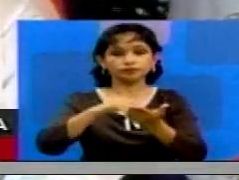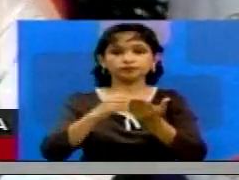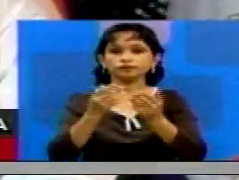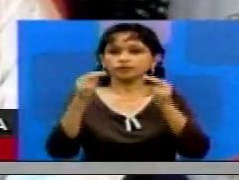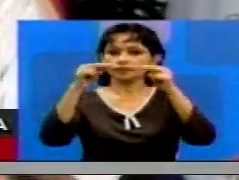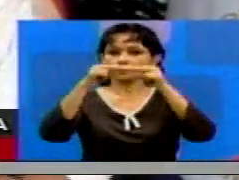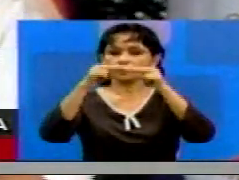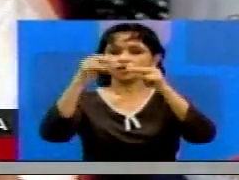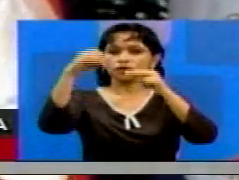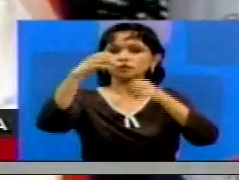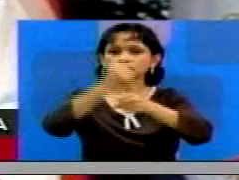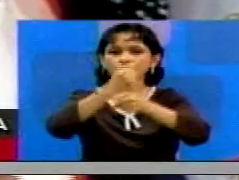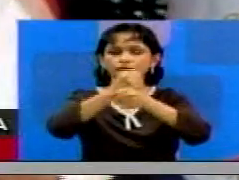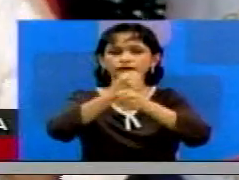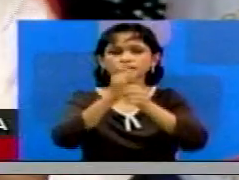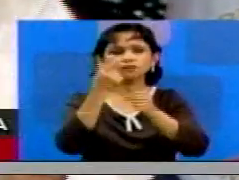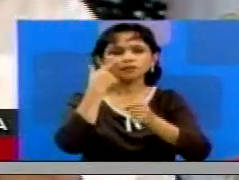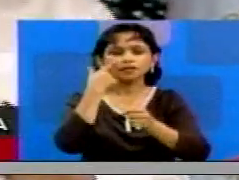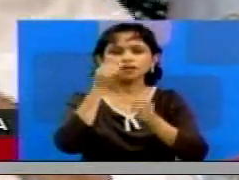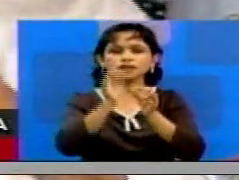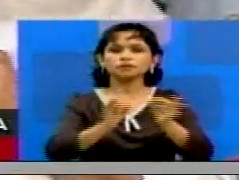energía. Fíjense qué importante.